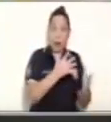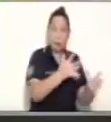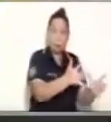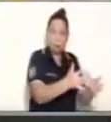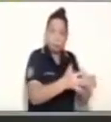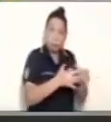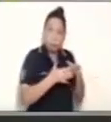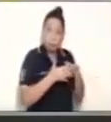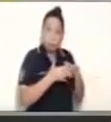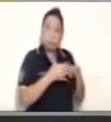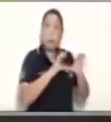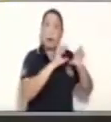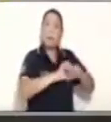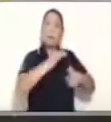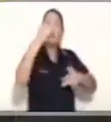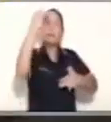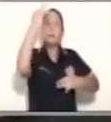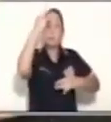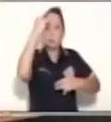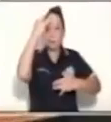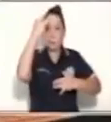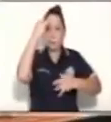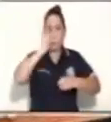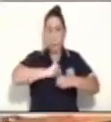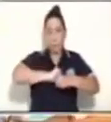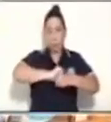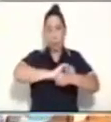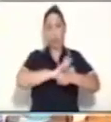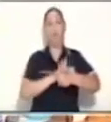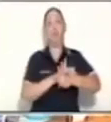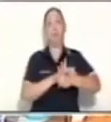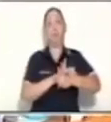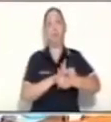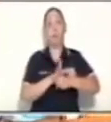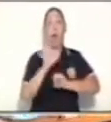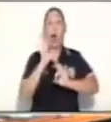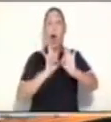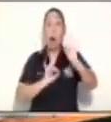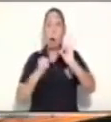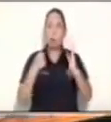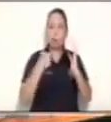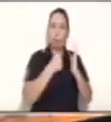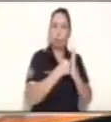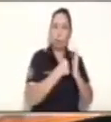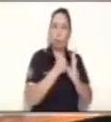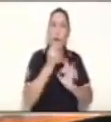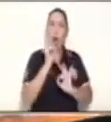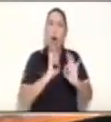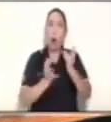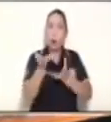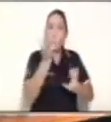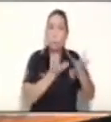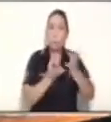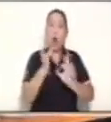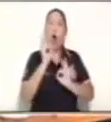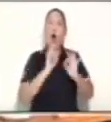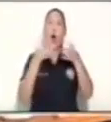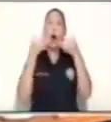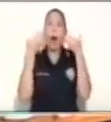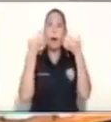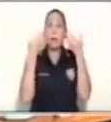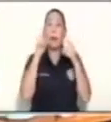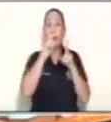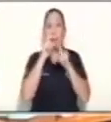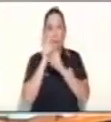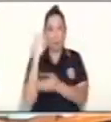llegan a traer a la persona que está en algún accidente, algún incendio, si algún animalito está en peligro. Los bomberos